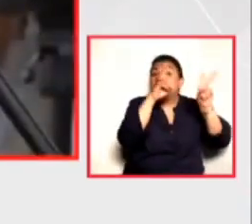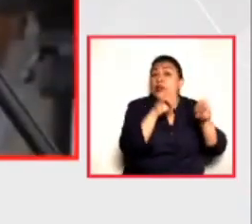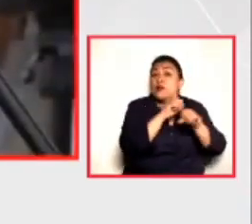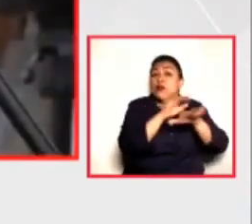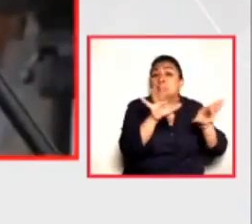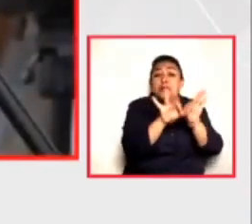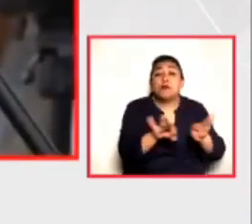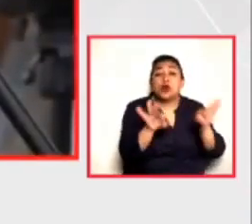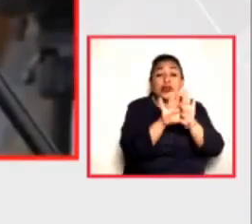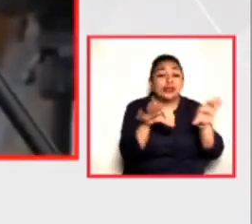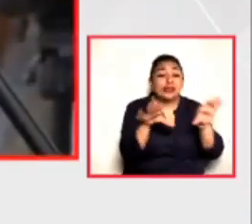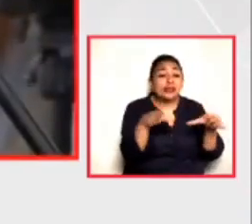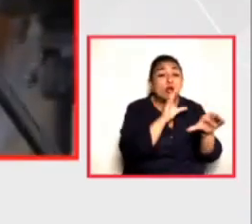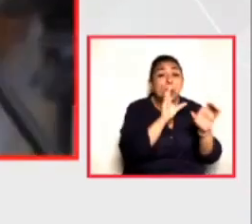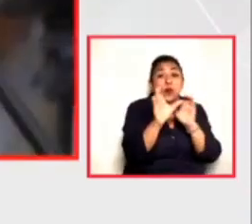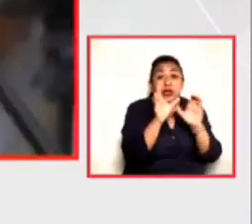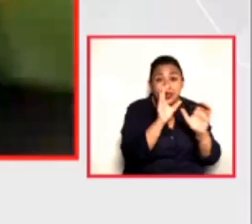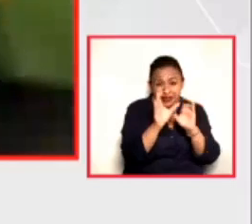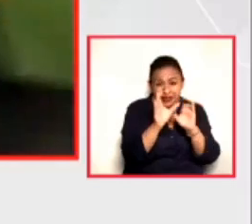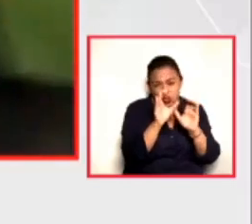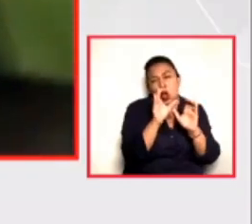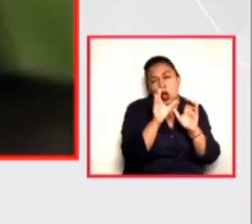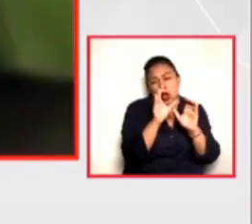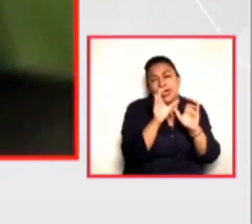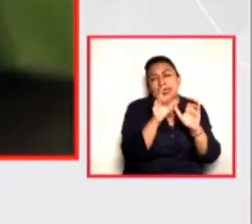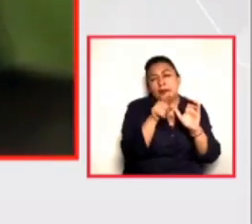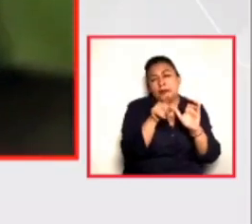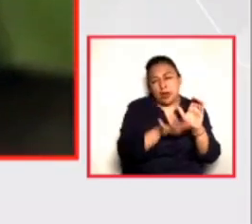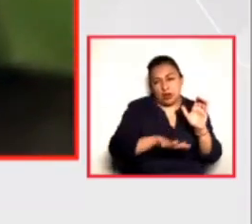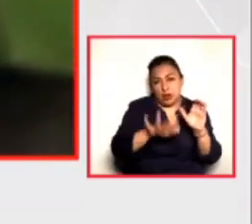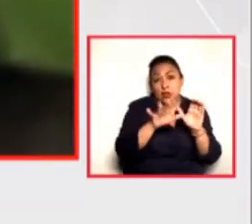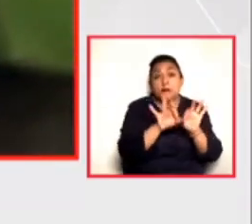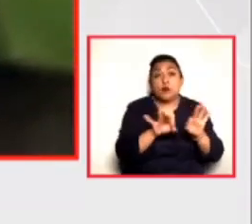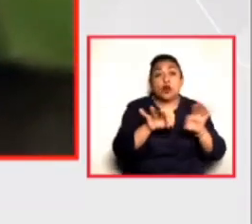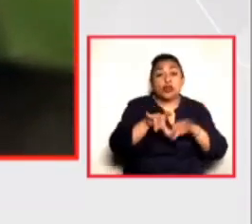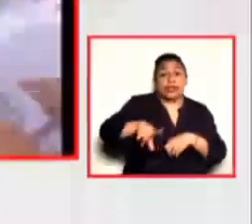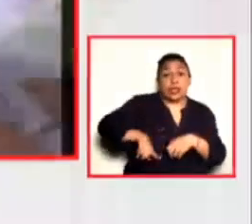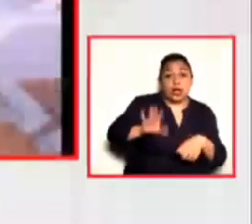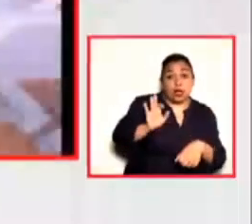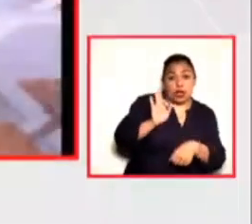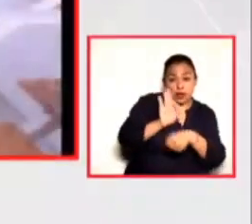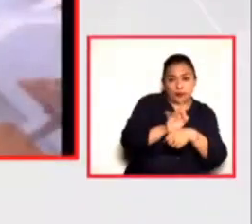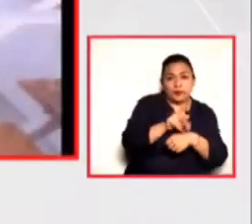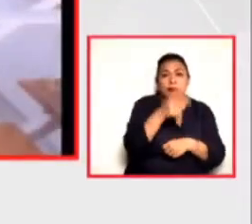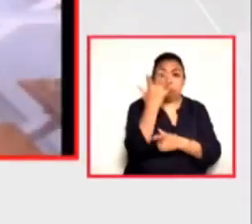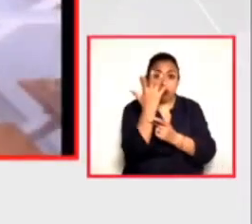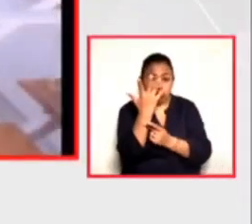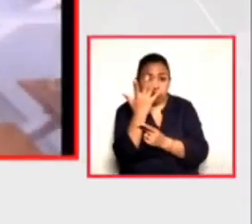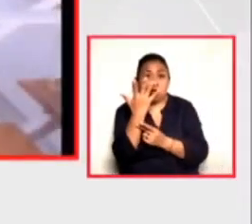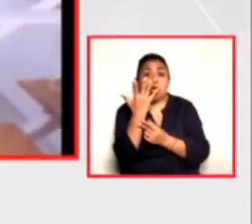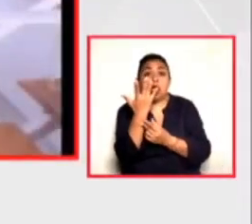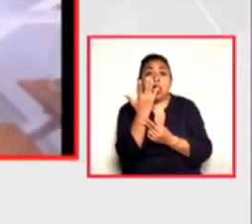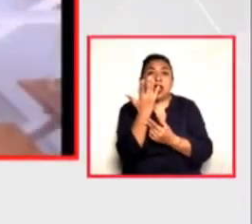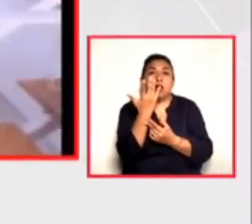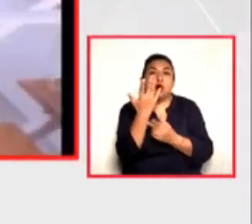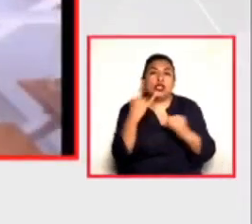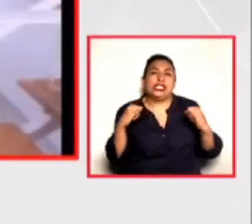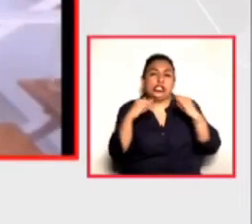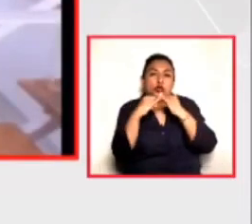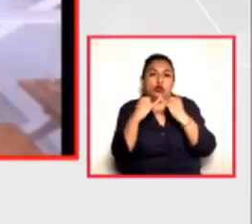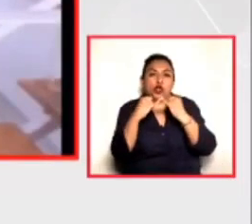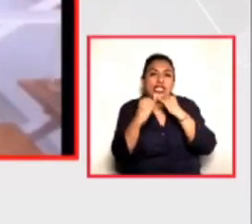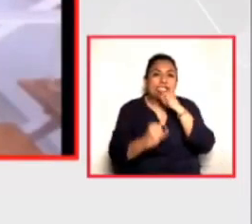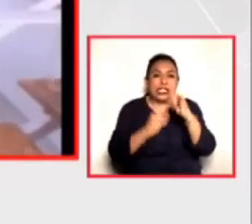papel garante del Estado. Lo dicen los organismos internacionales, una sociedad que no tiene